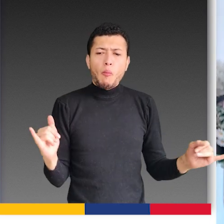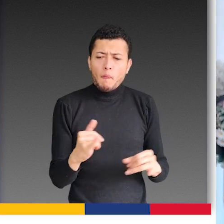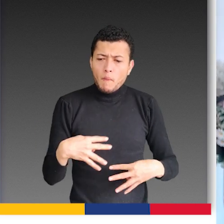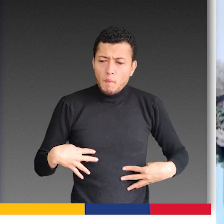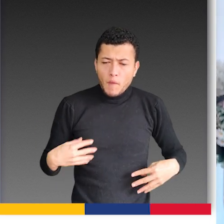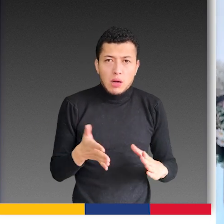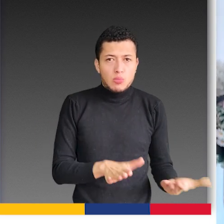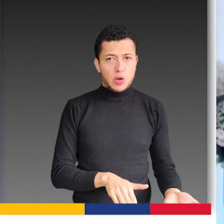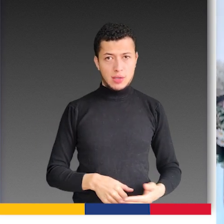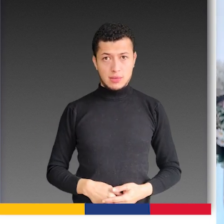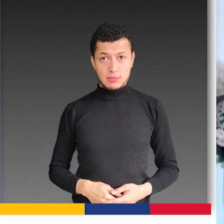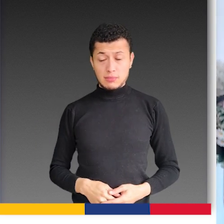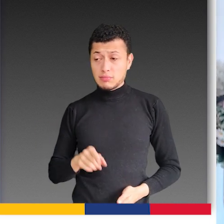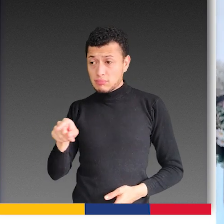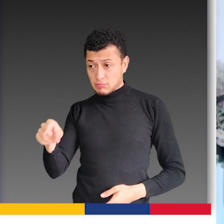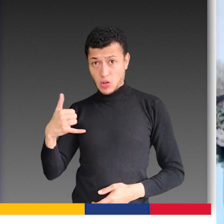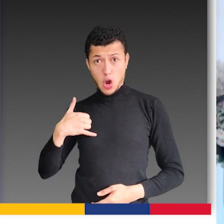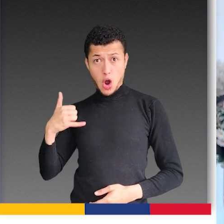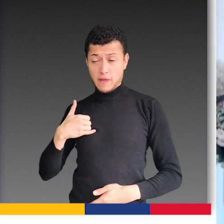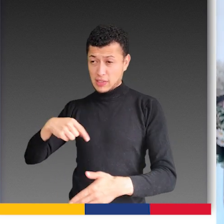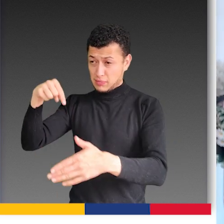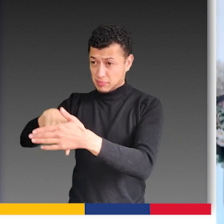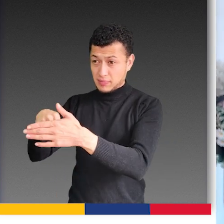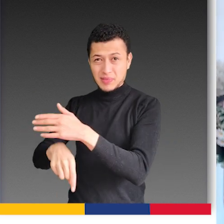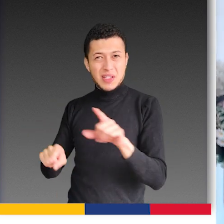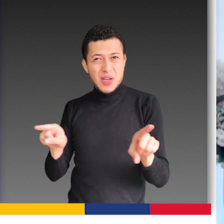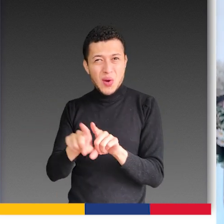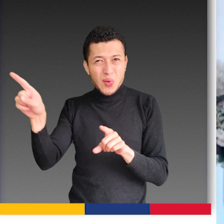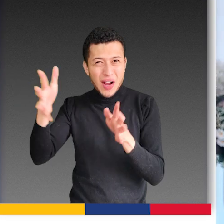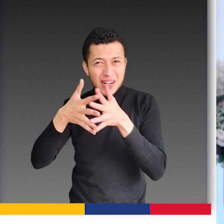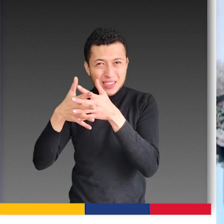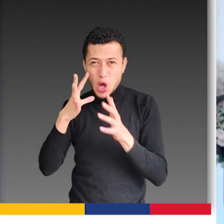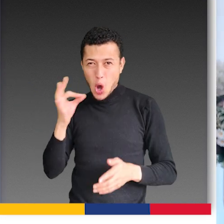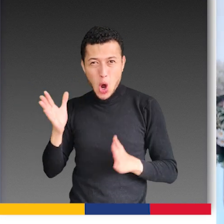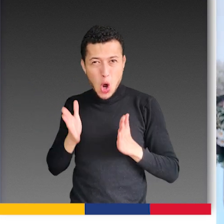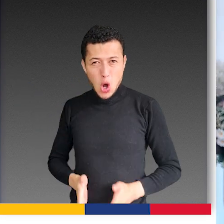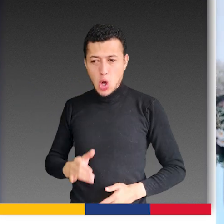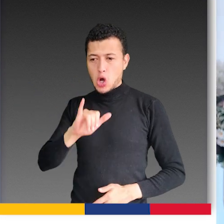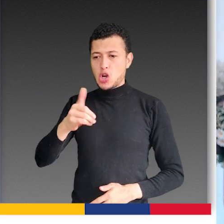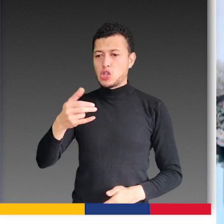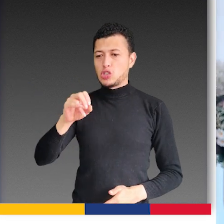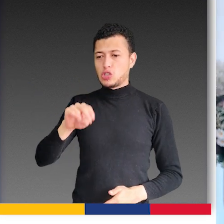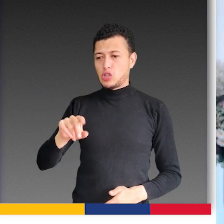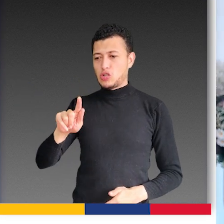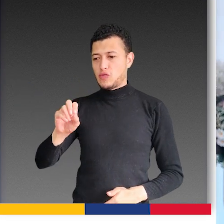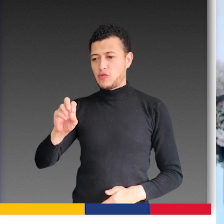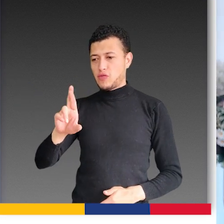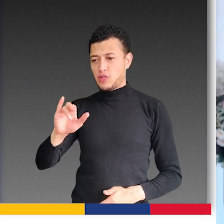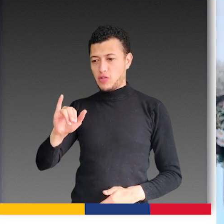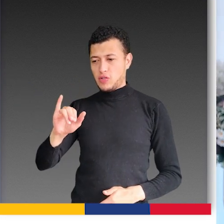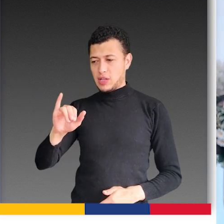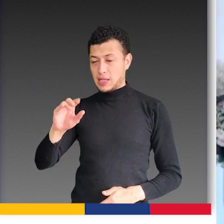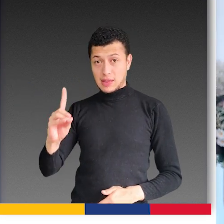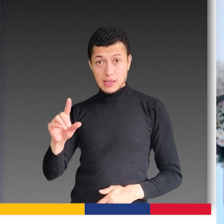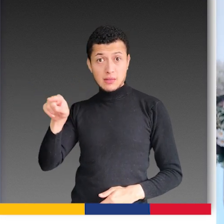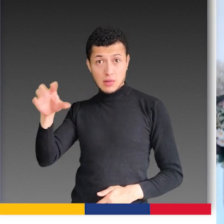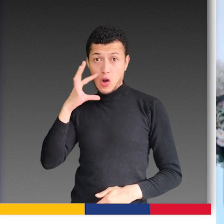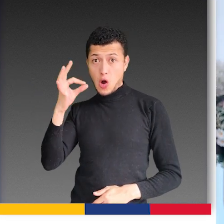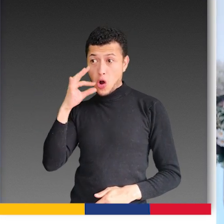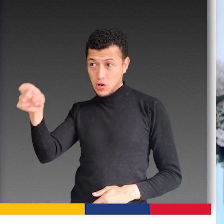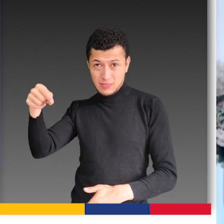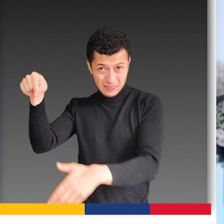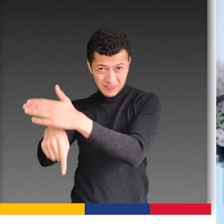jóvenes negros los que son asesinados como asesinaron a George Floyd en los Estados